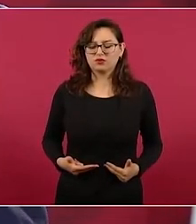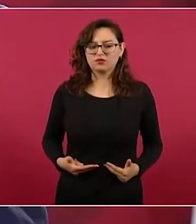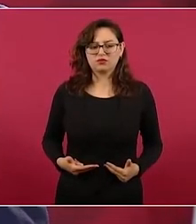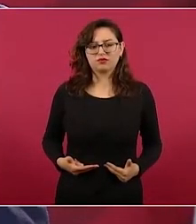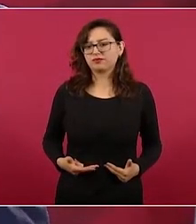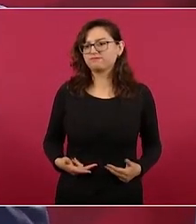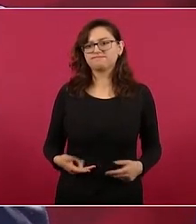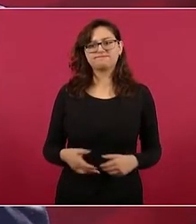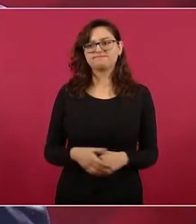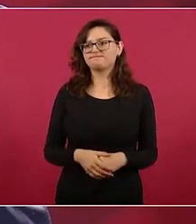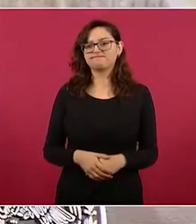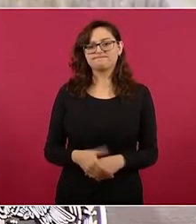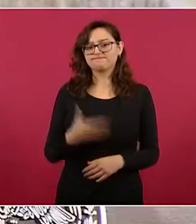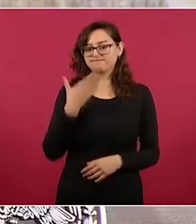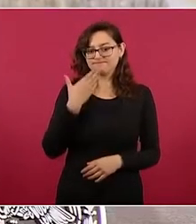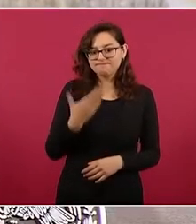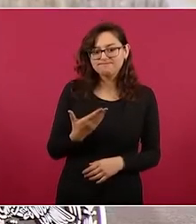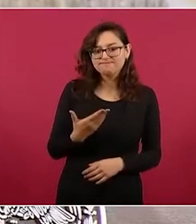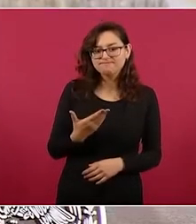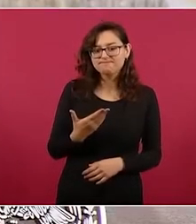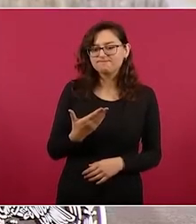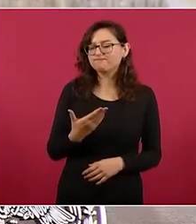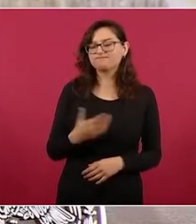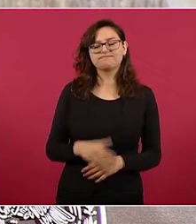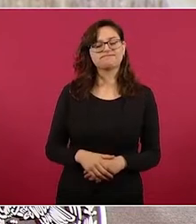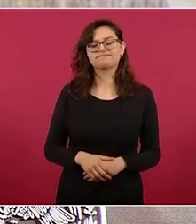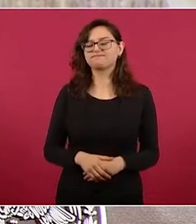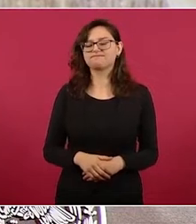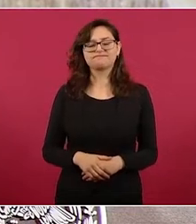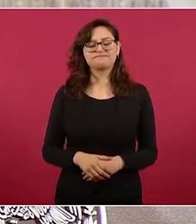no corresponde a lo que debe ser